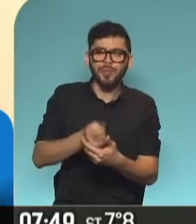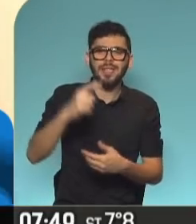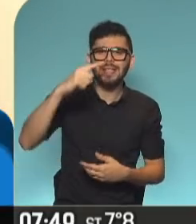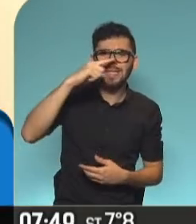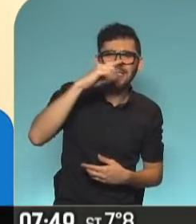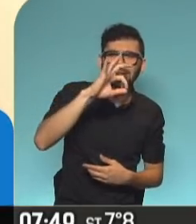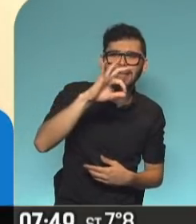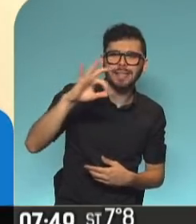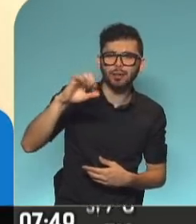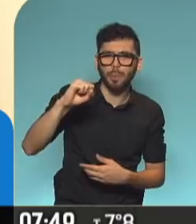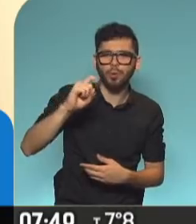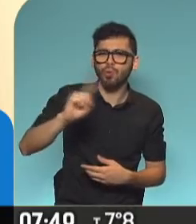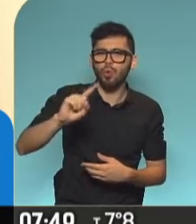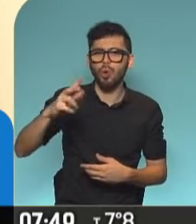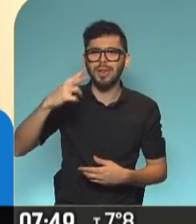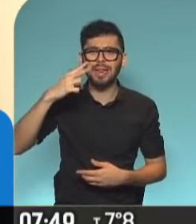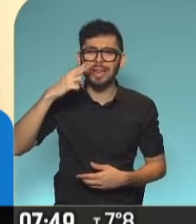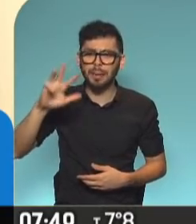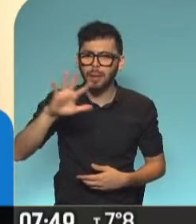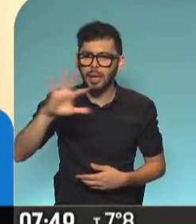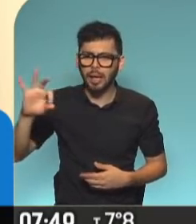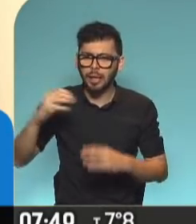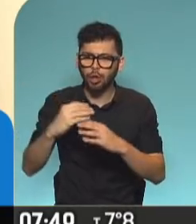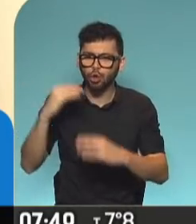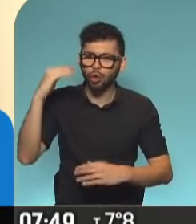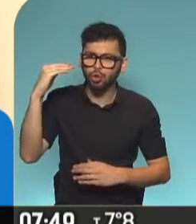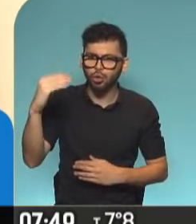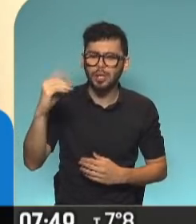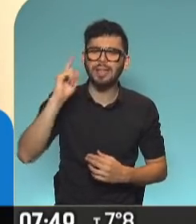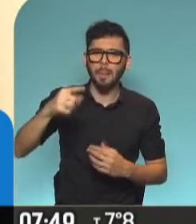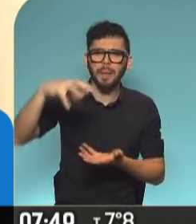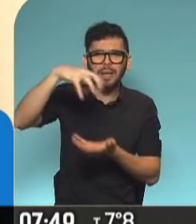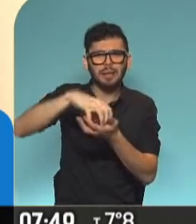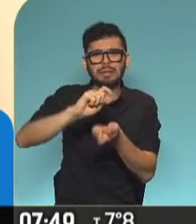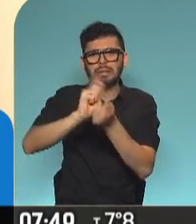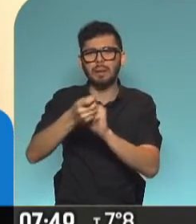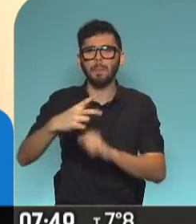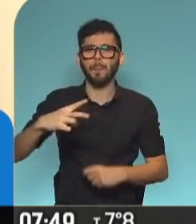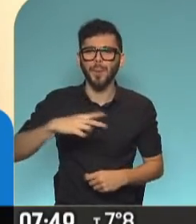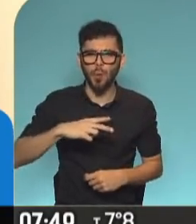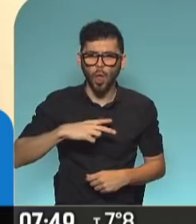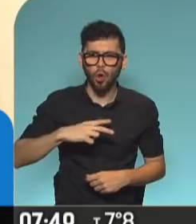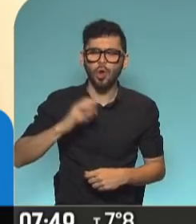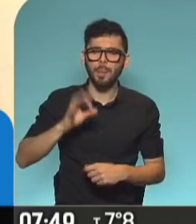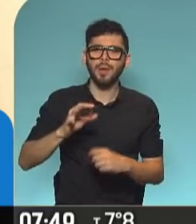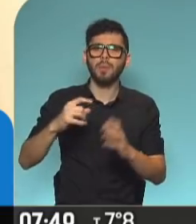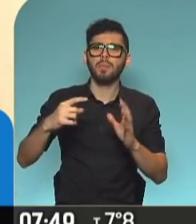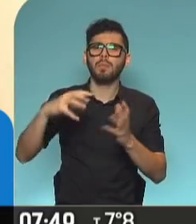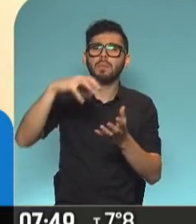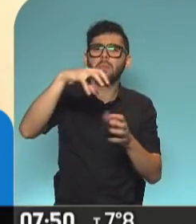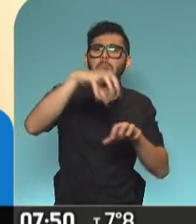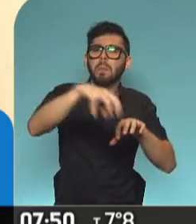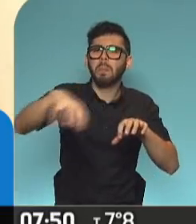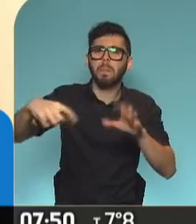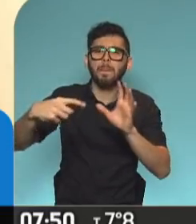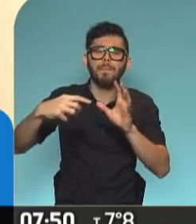suba exorbitante, que Sí, también se quiso privatizar esto, que también los puntos donde se podía hacer eran muy poquitos en la